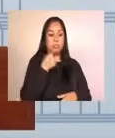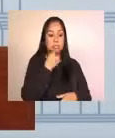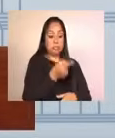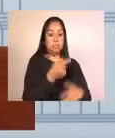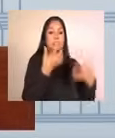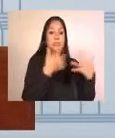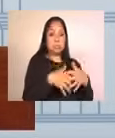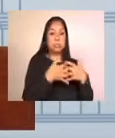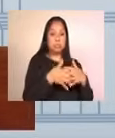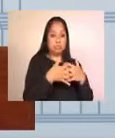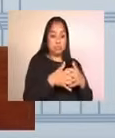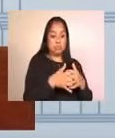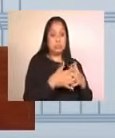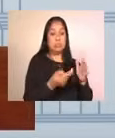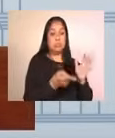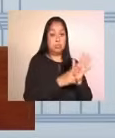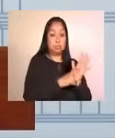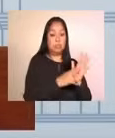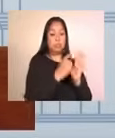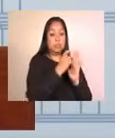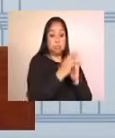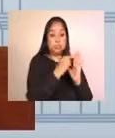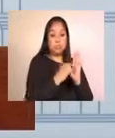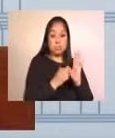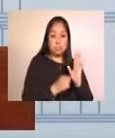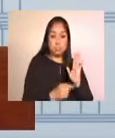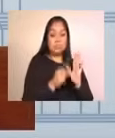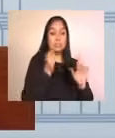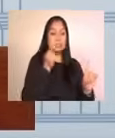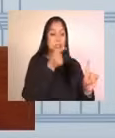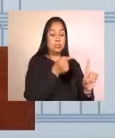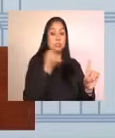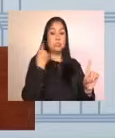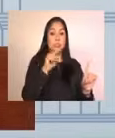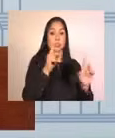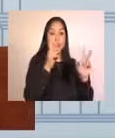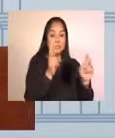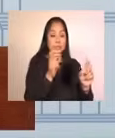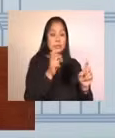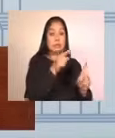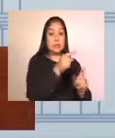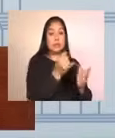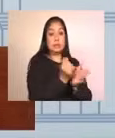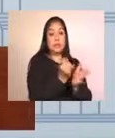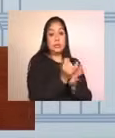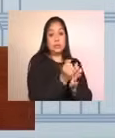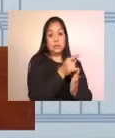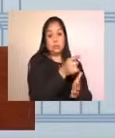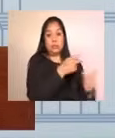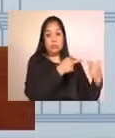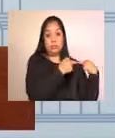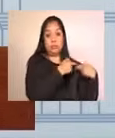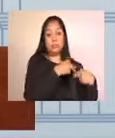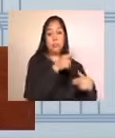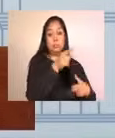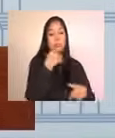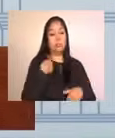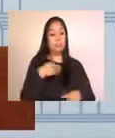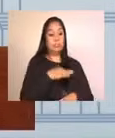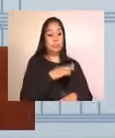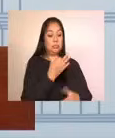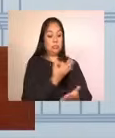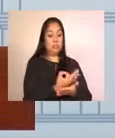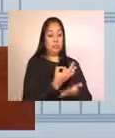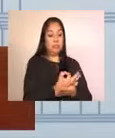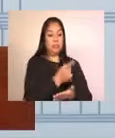empresas clasificadas y destinadas para el uso específico que el ente, y que en este caso es el Ministerio de